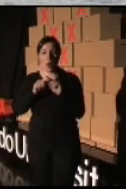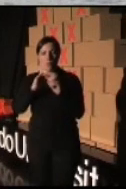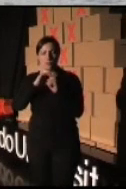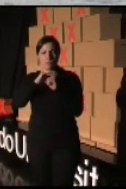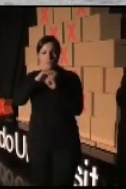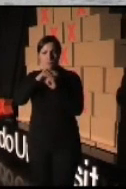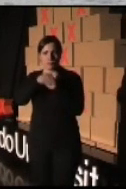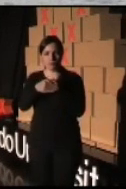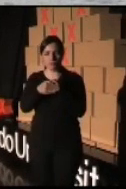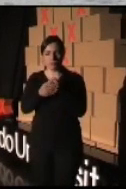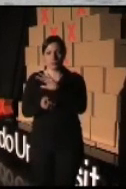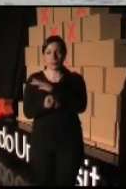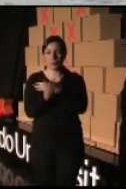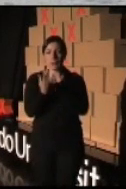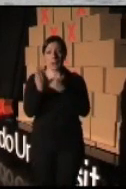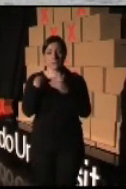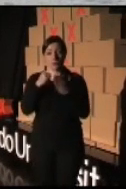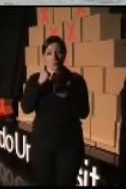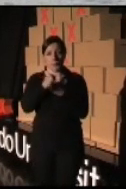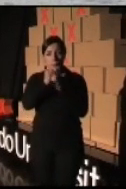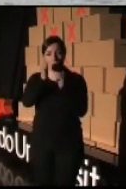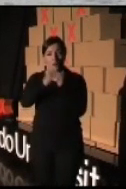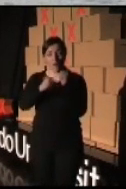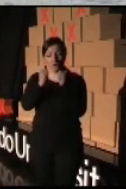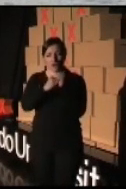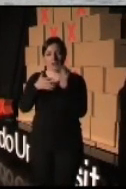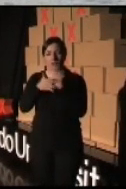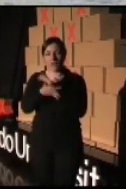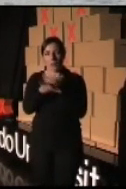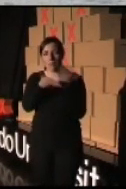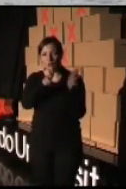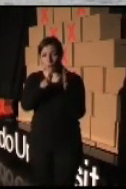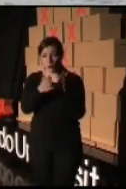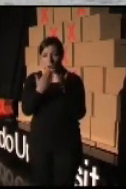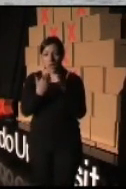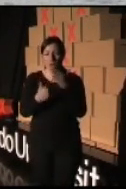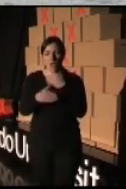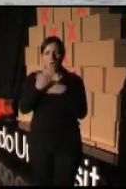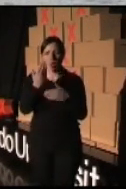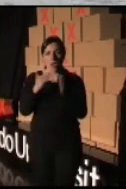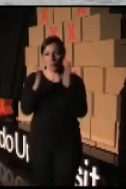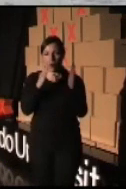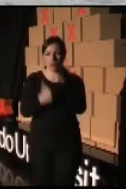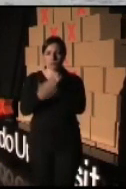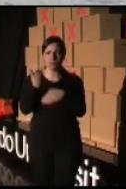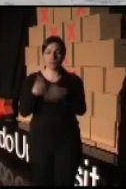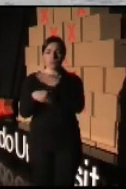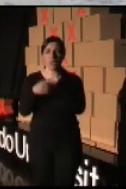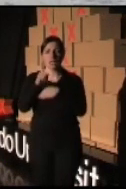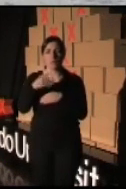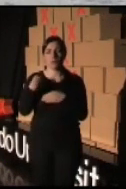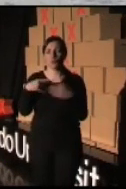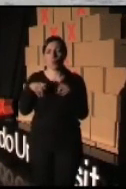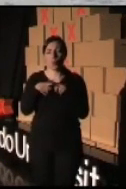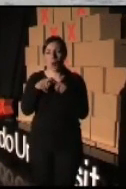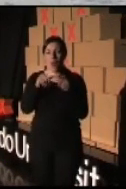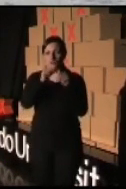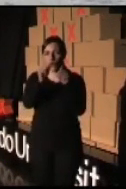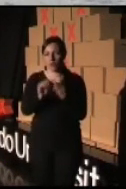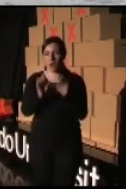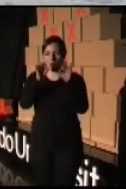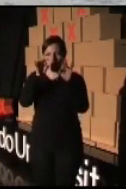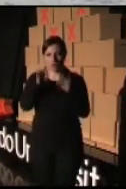Pues bien, existe registro fósil que data de alrededor de esa época y que tiene la misma estructura